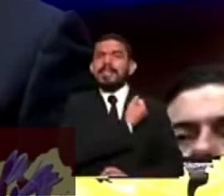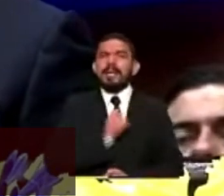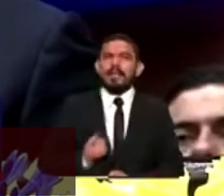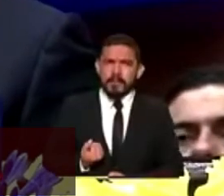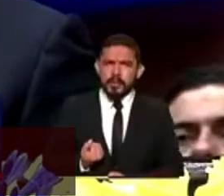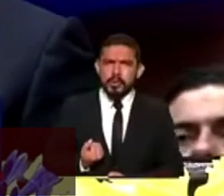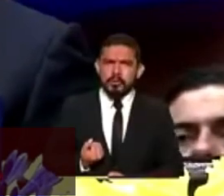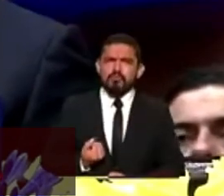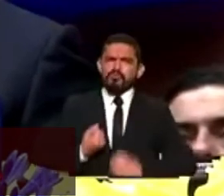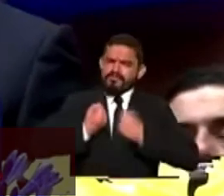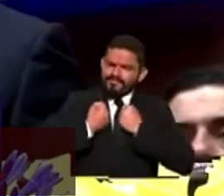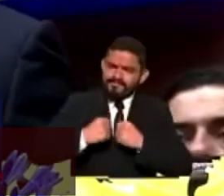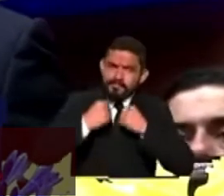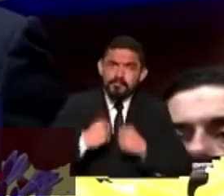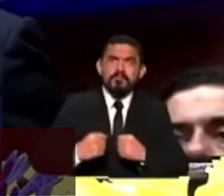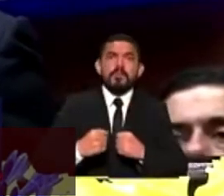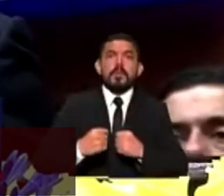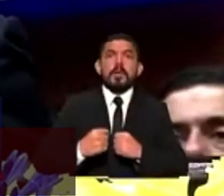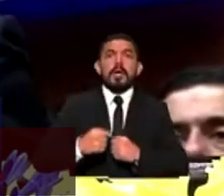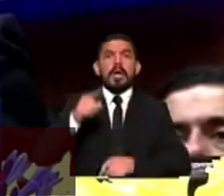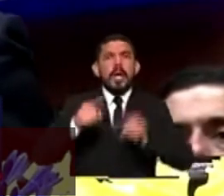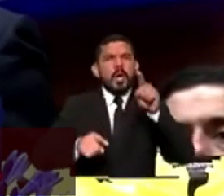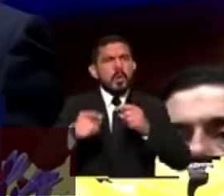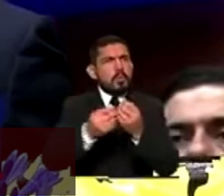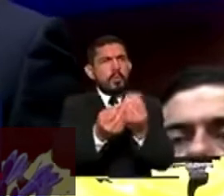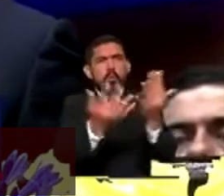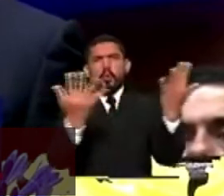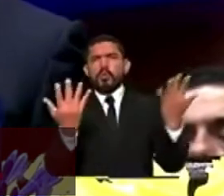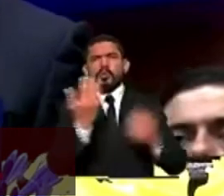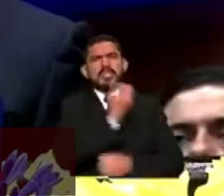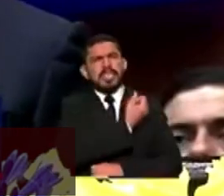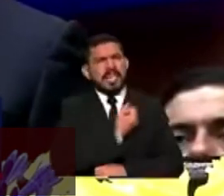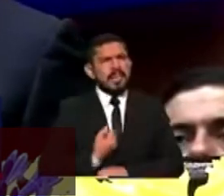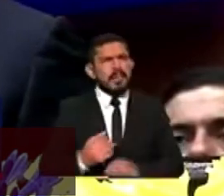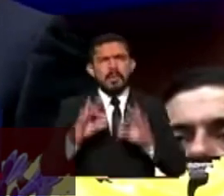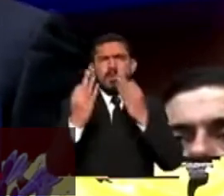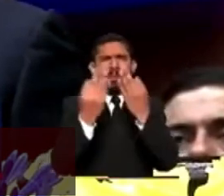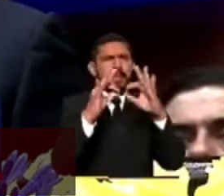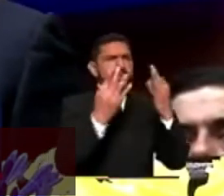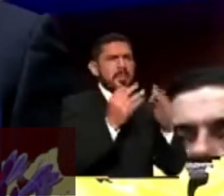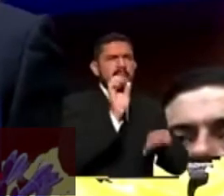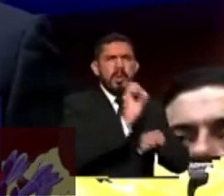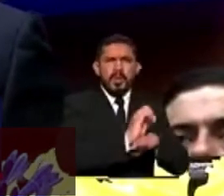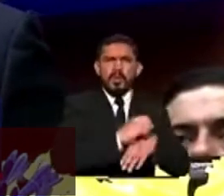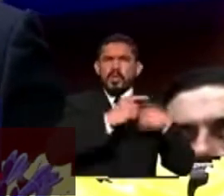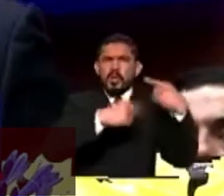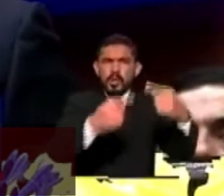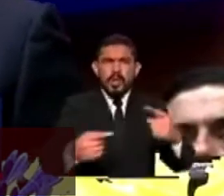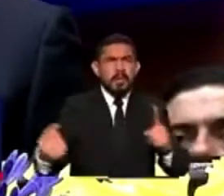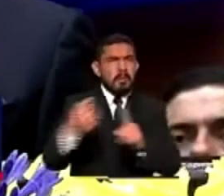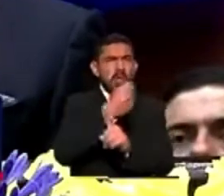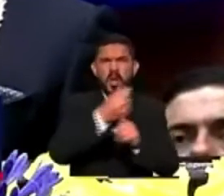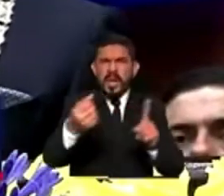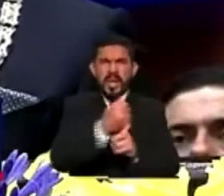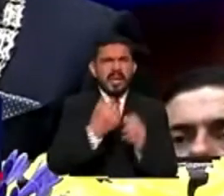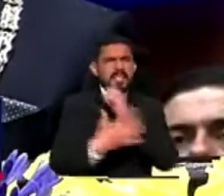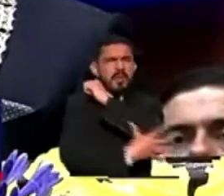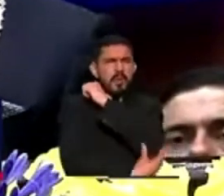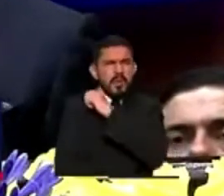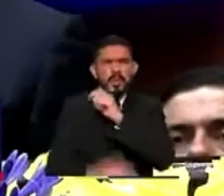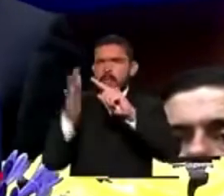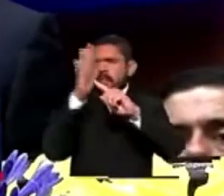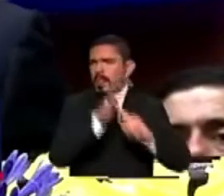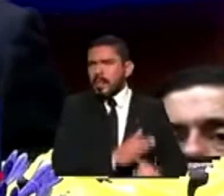pocos comparados con los sacrificios que tienen que hacer la mayoría de las familias ecuatorianas cada día en un país con violencia, miseria y